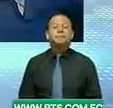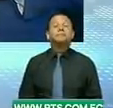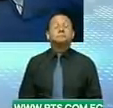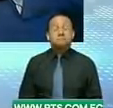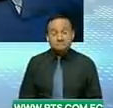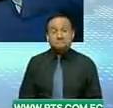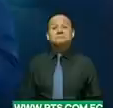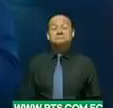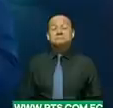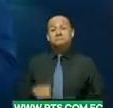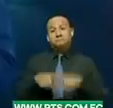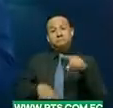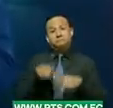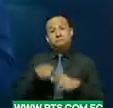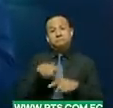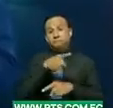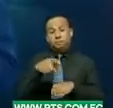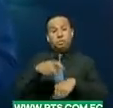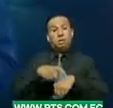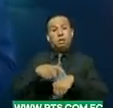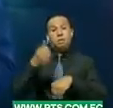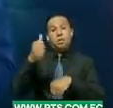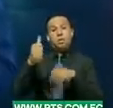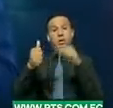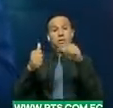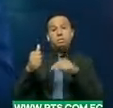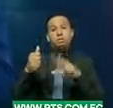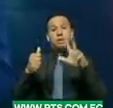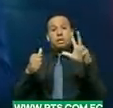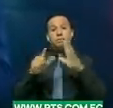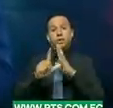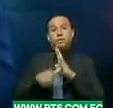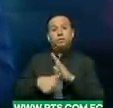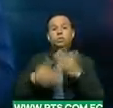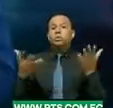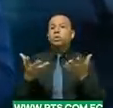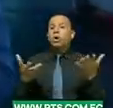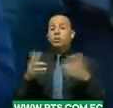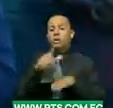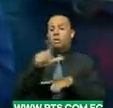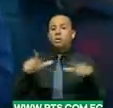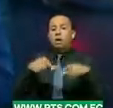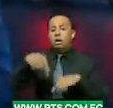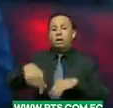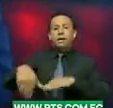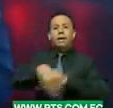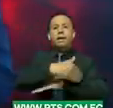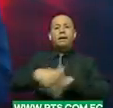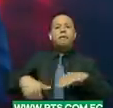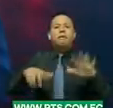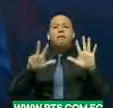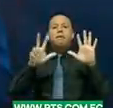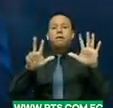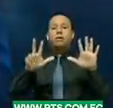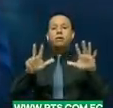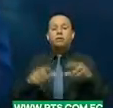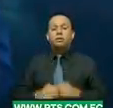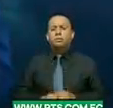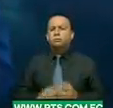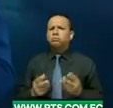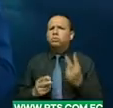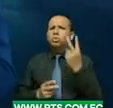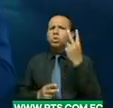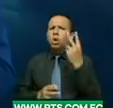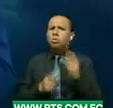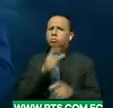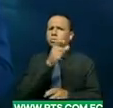Así es, Adrián, amigos televidentes, 22 horas con 3 minutos. Y aquí en el sector de la entrada de la 8 existe preocupación. Las dos nuevas muertes